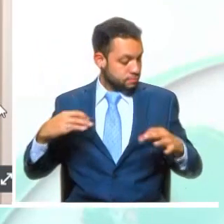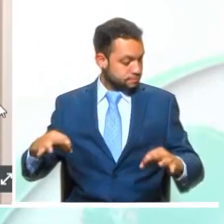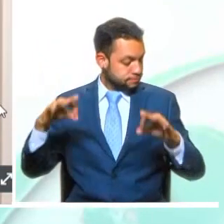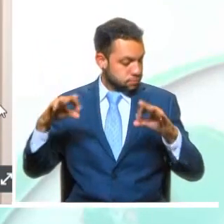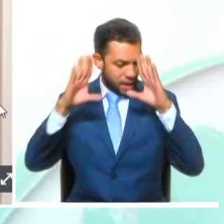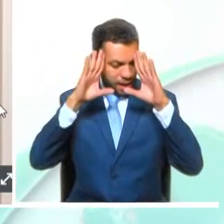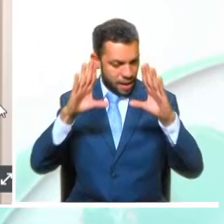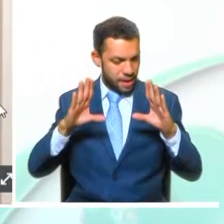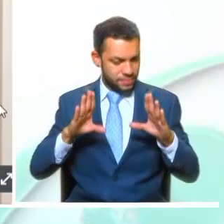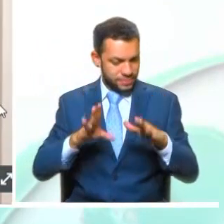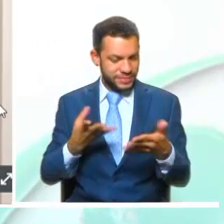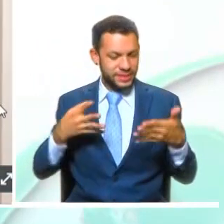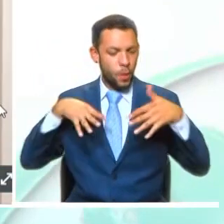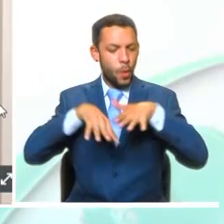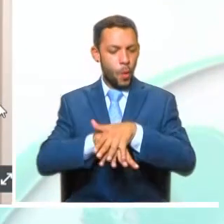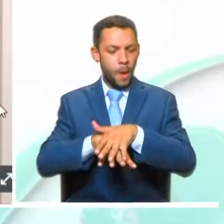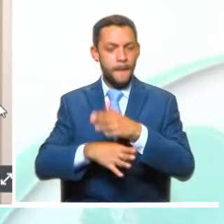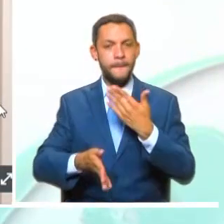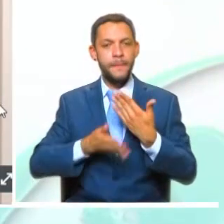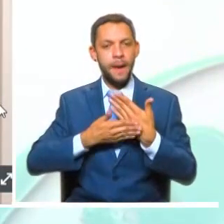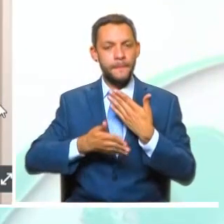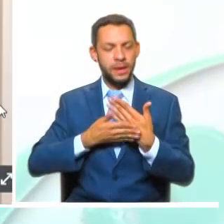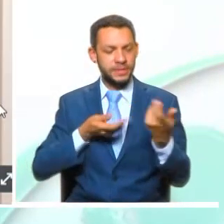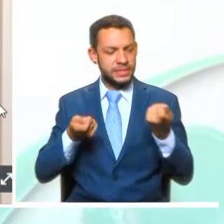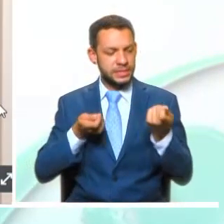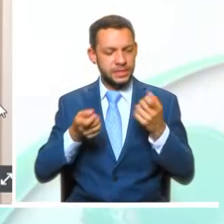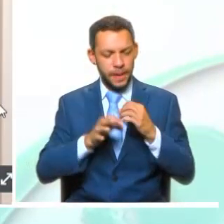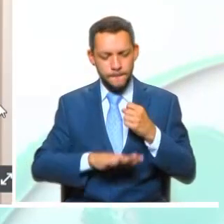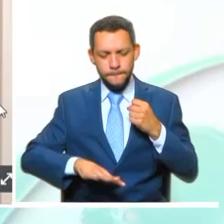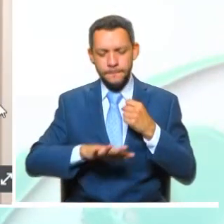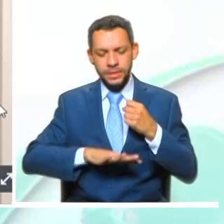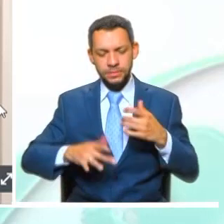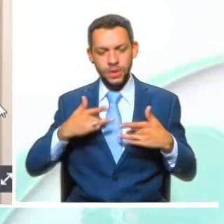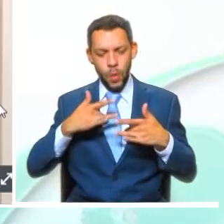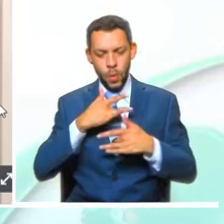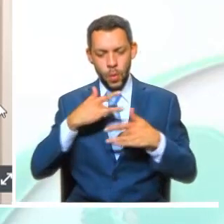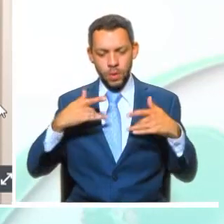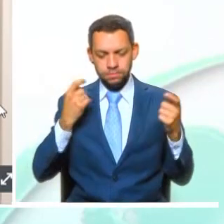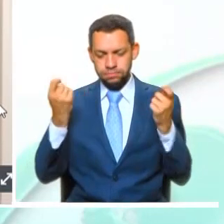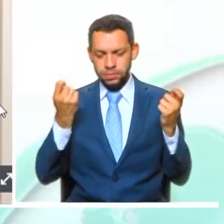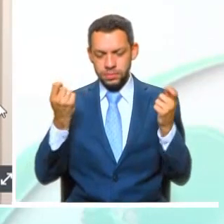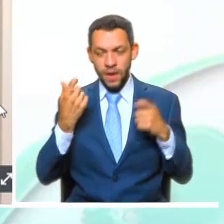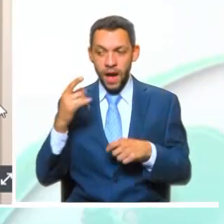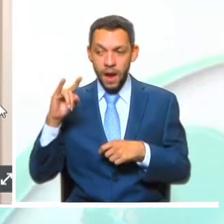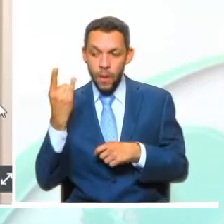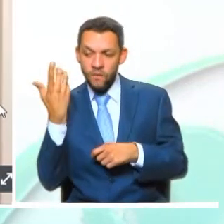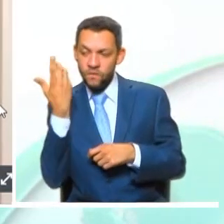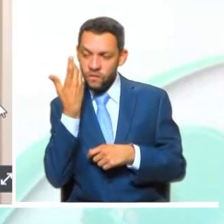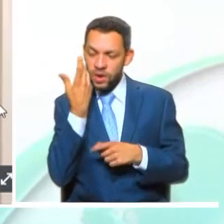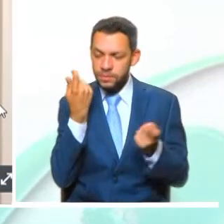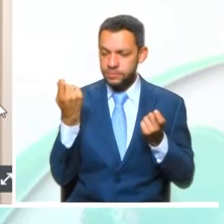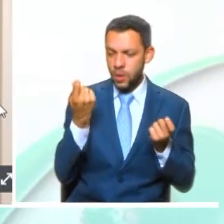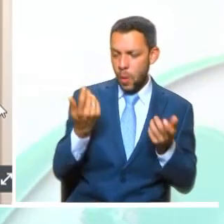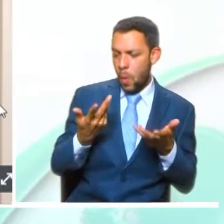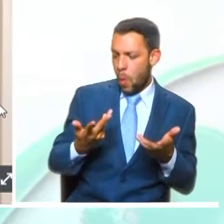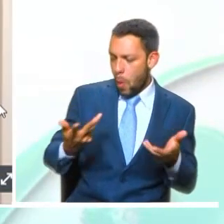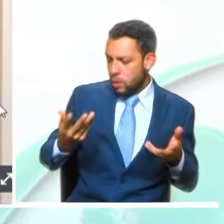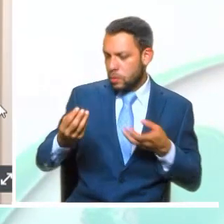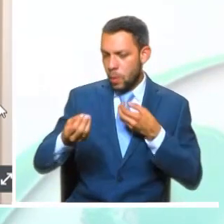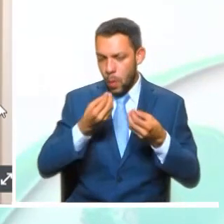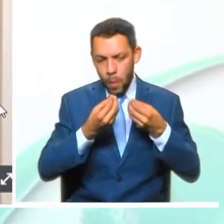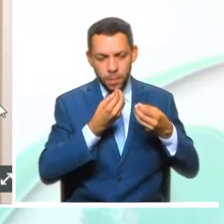integrativa donde lo básico es enseñarle a la gente a manejar esa enfermedad que tenga desde la alimentación entonces